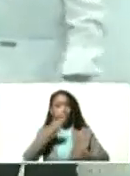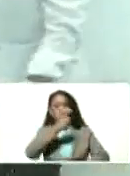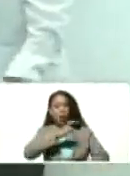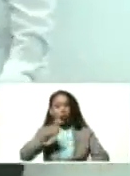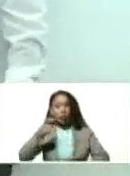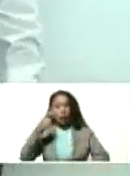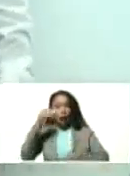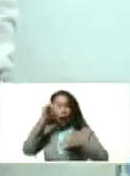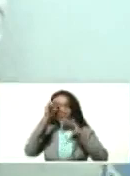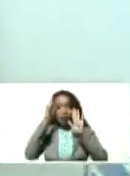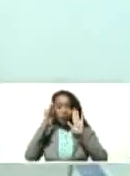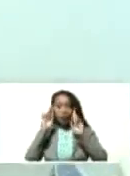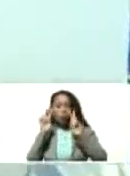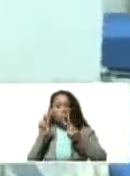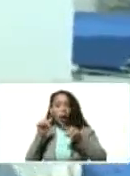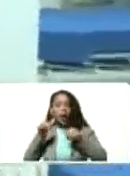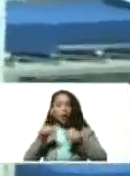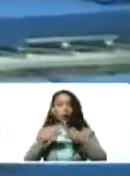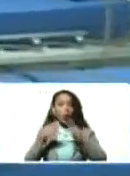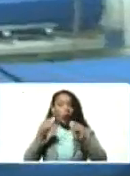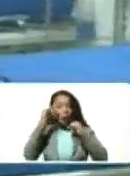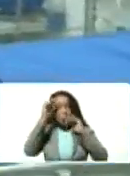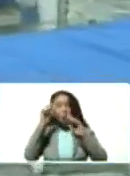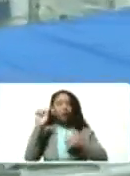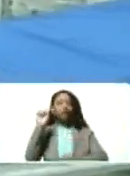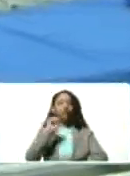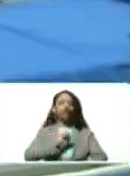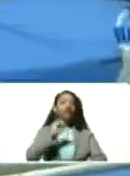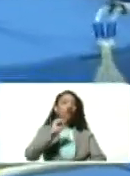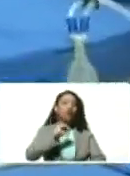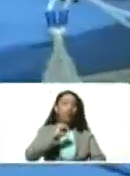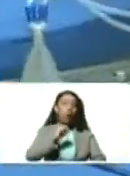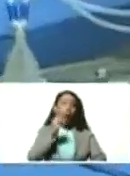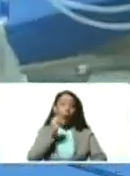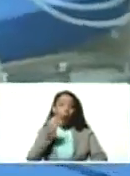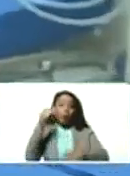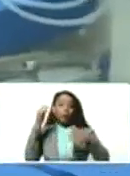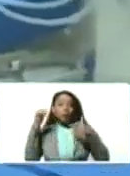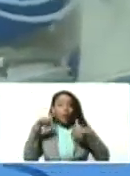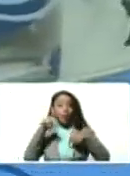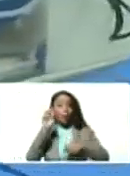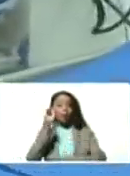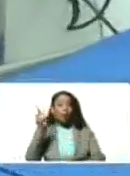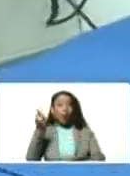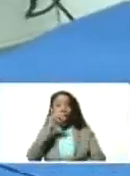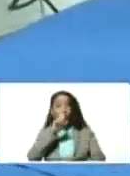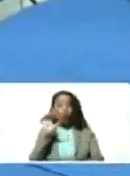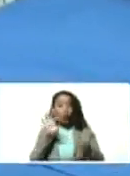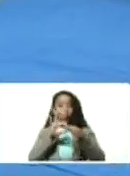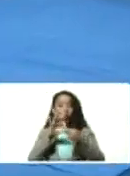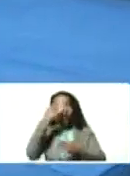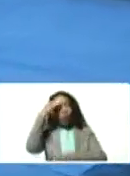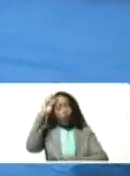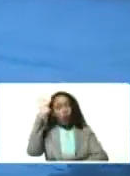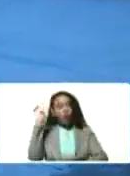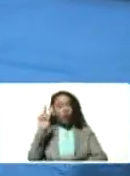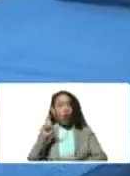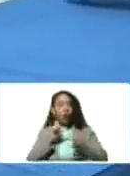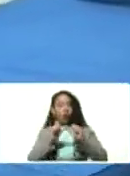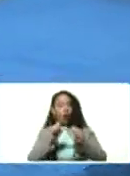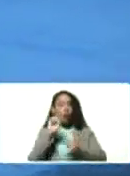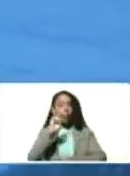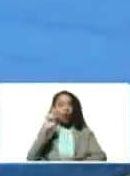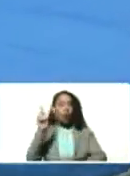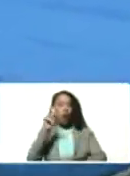dan toda la atención. ¿Ah? Sí. Bueno, en conmemoración de estos 22 años de la Unión Cuba-Venezuela, bueno, seguimos 22 años